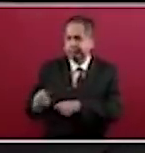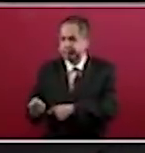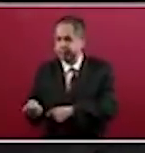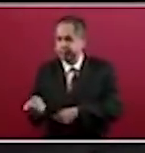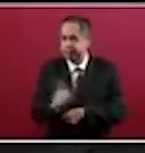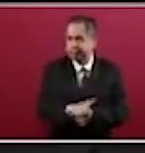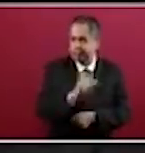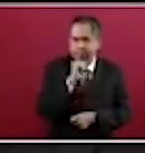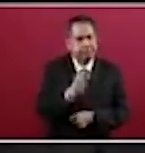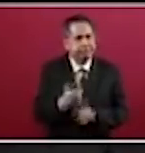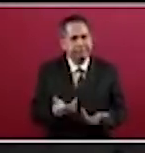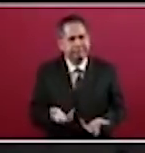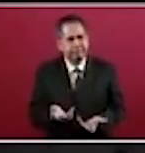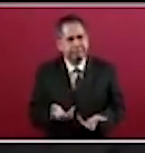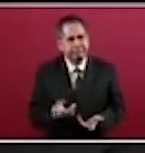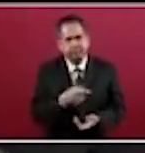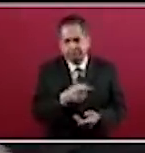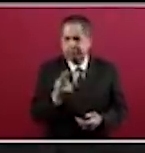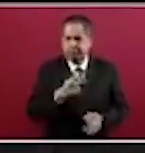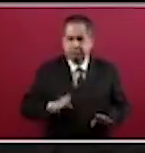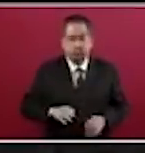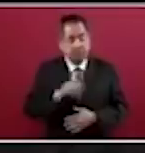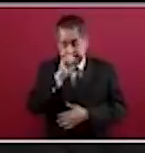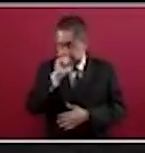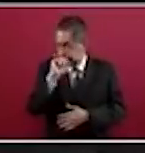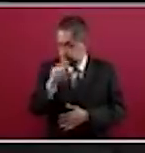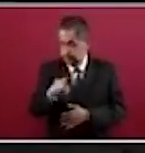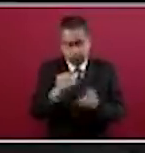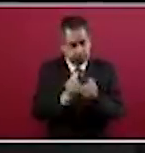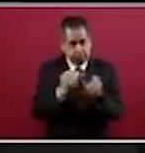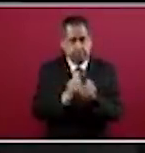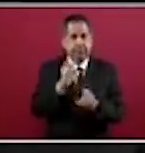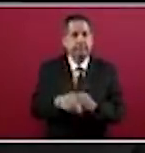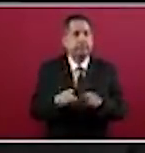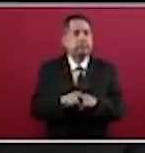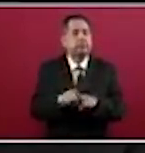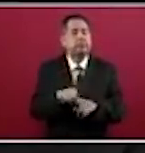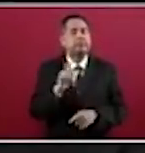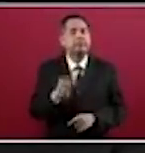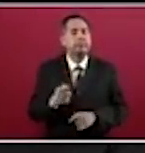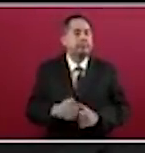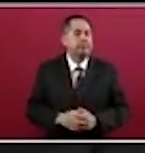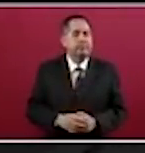a los beneficiarios. Y lo mismo en el caso